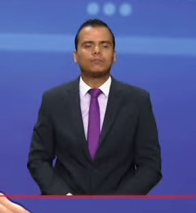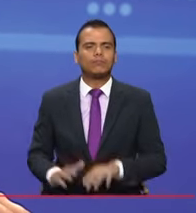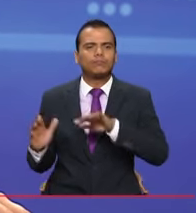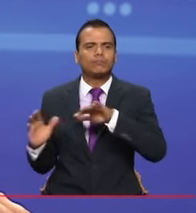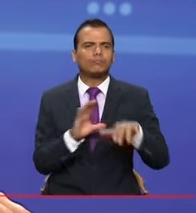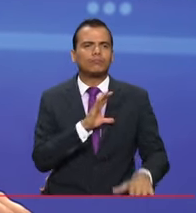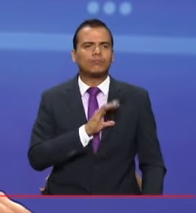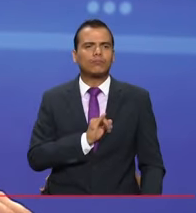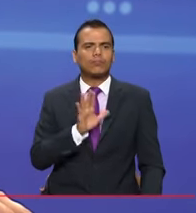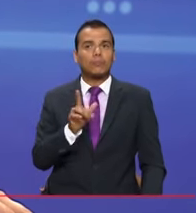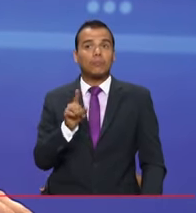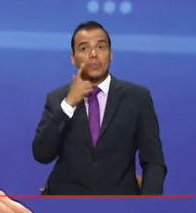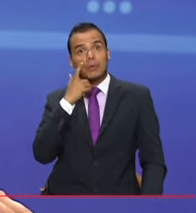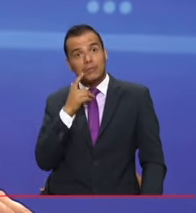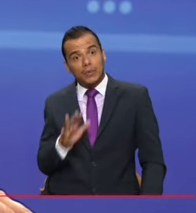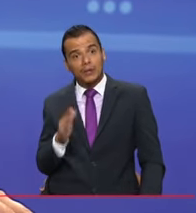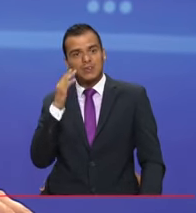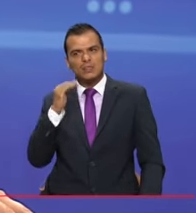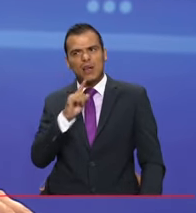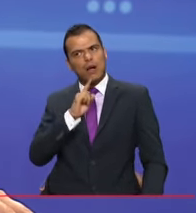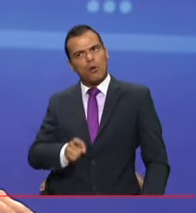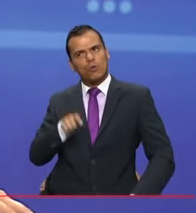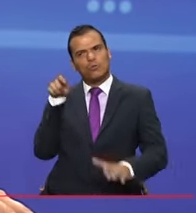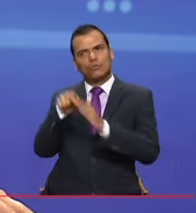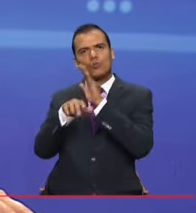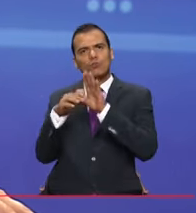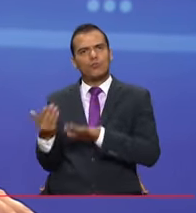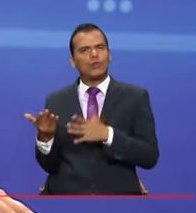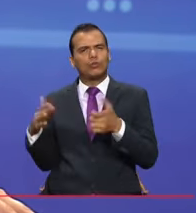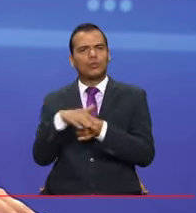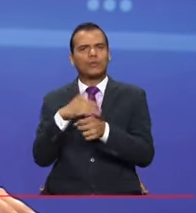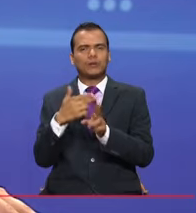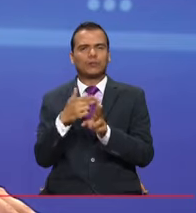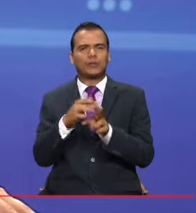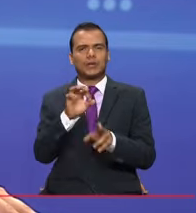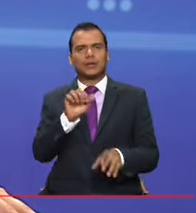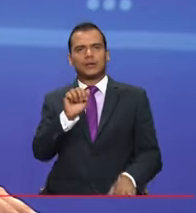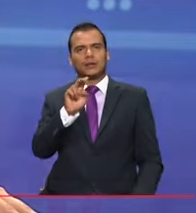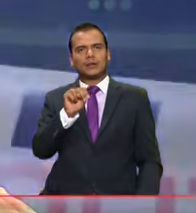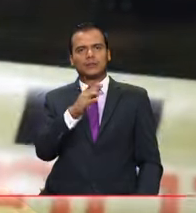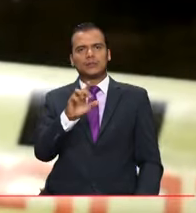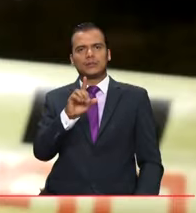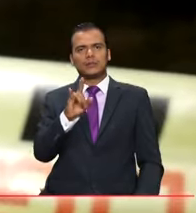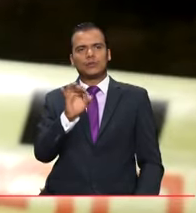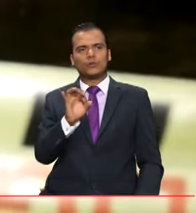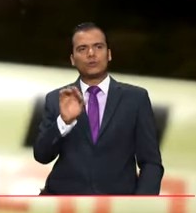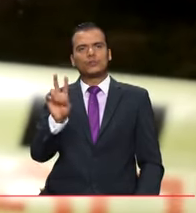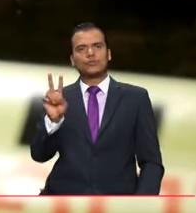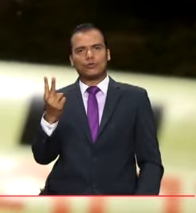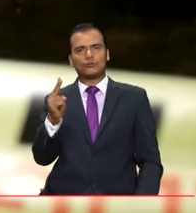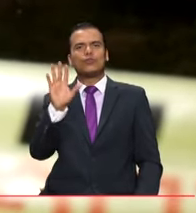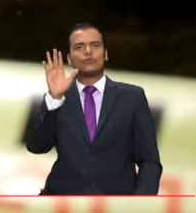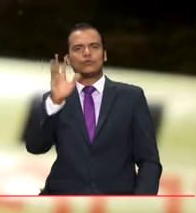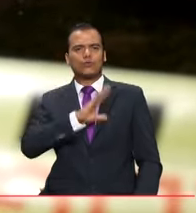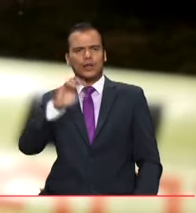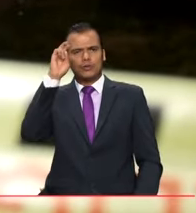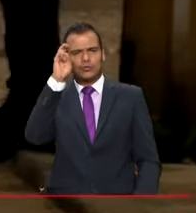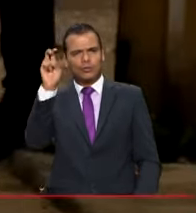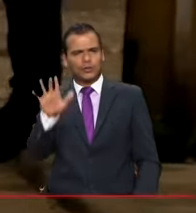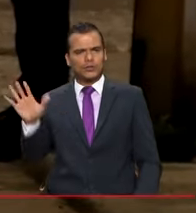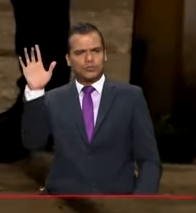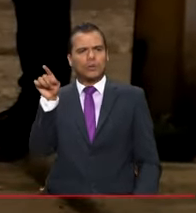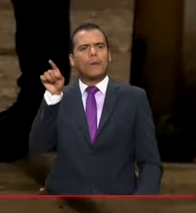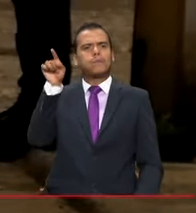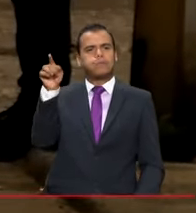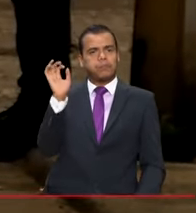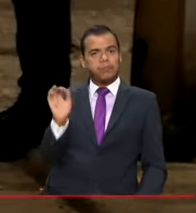En Cali investigan un presunto nuevo caso de feminicidio en el barrio San Luis 2, en el norte de la ciudad. Según los informes, se produjo